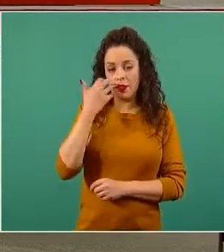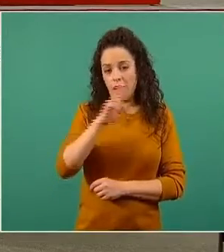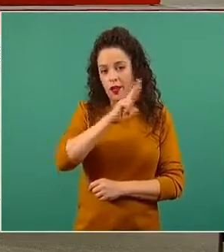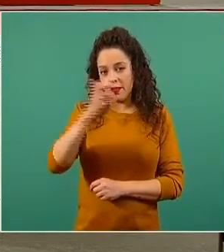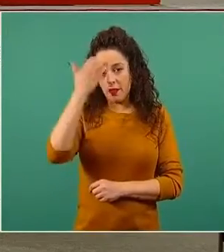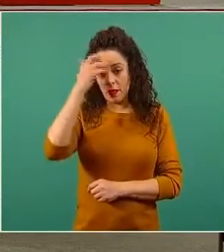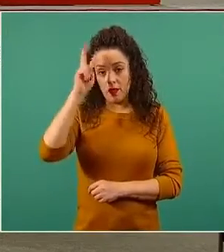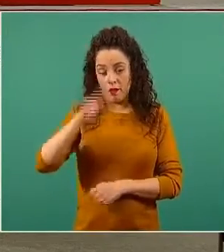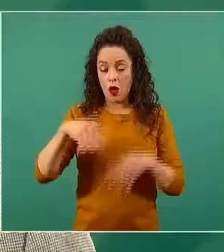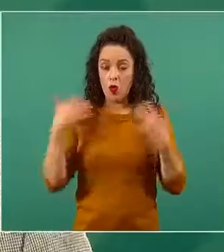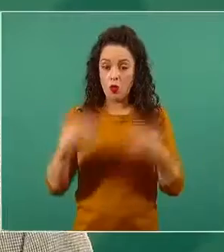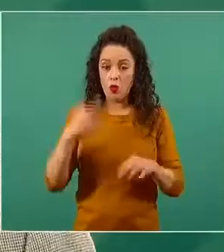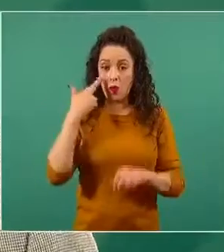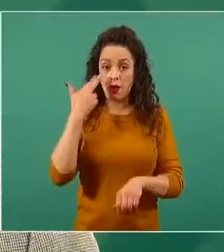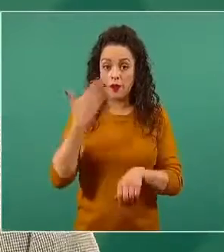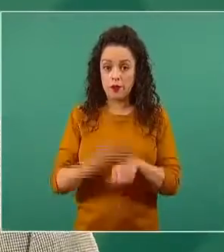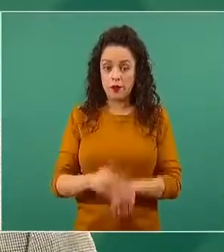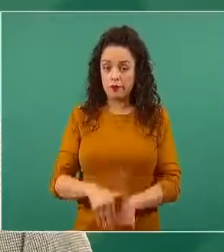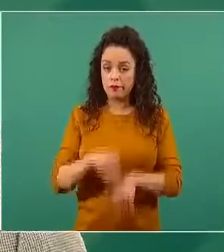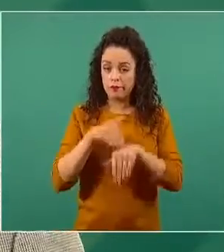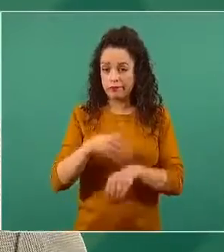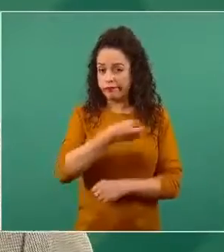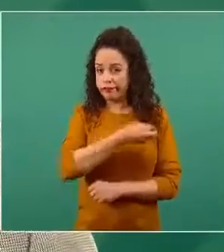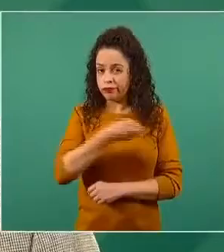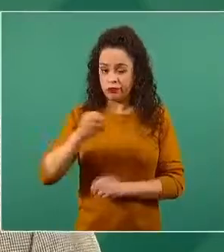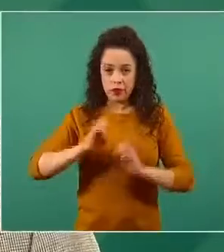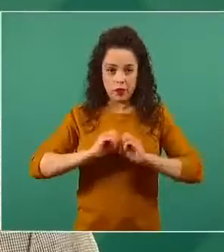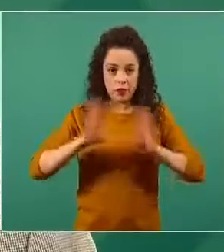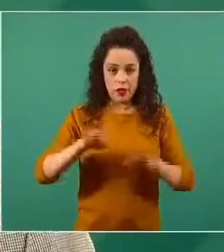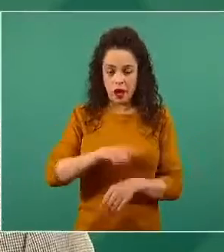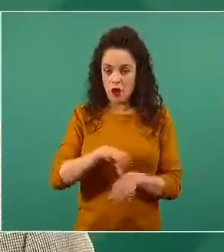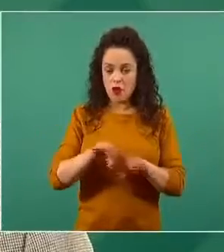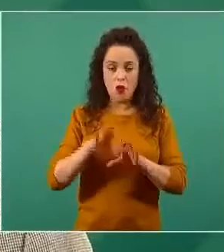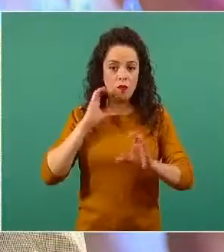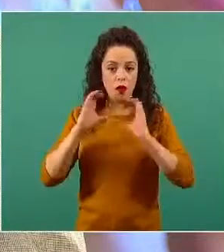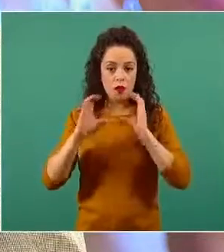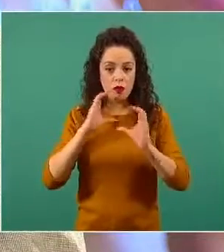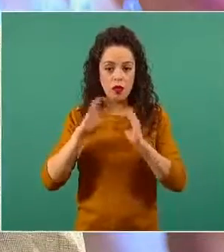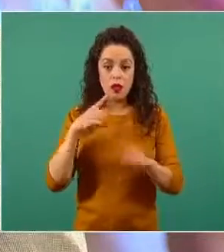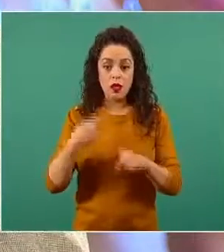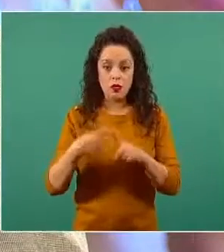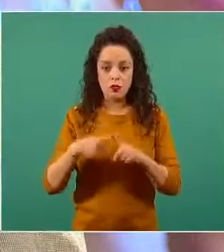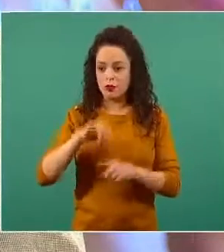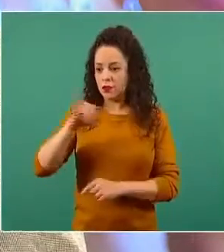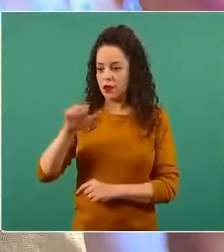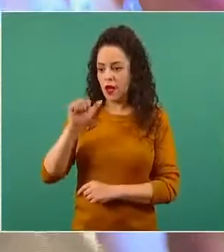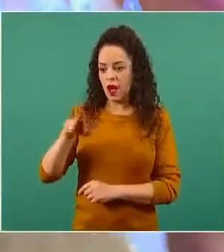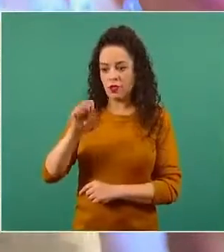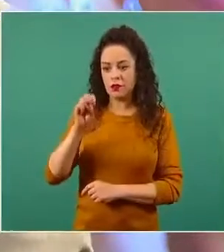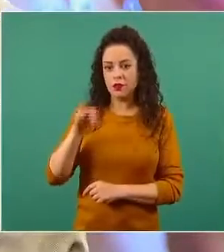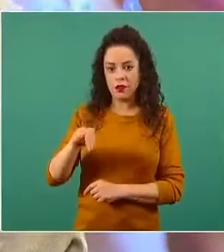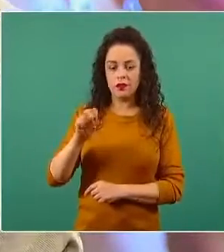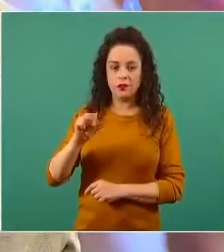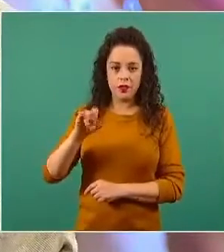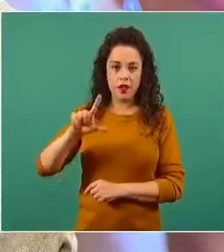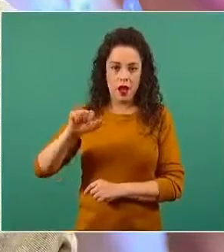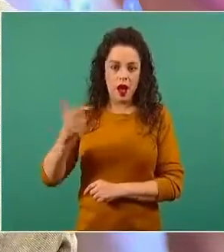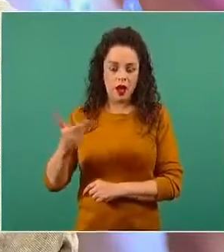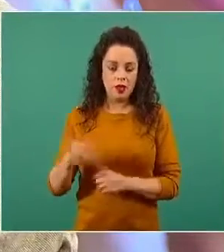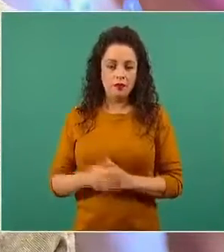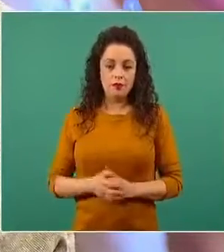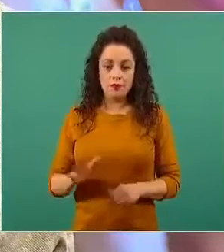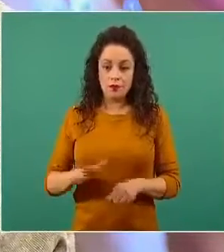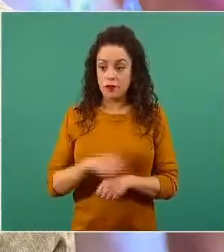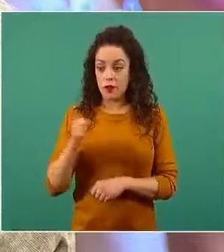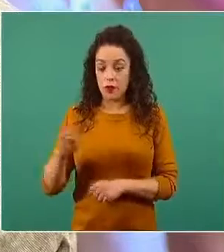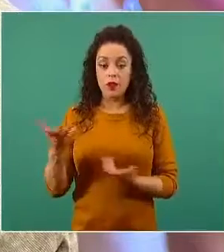enorme responsabilidad, disciplina, claridad de comunicación de Janssen Cilag, de Johnson & Johnson, quienes